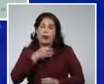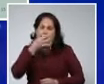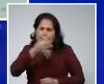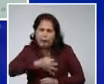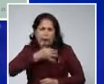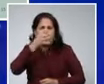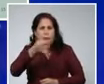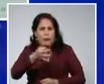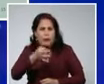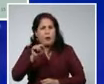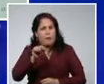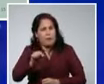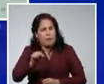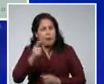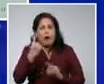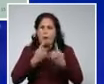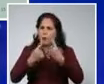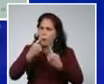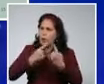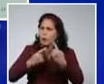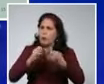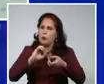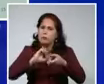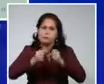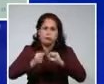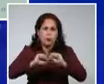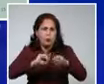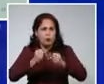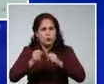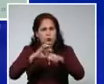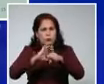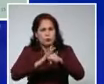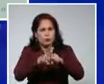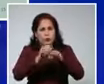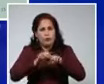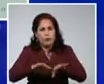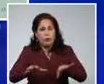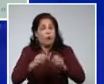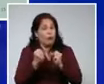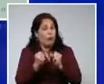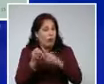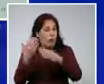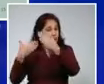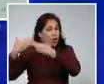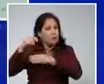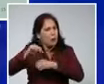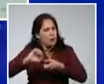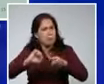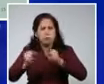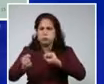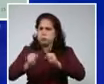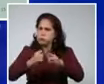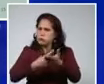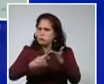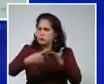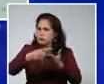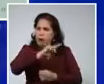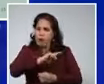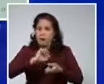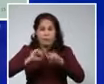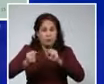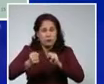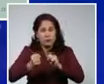ha reportado, han ido controlando la fuerte transmisión que tuvieron en semanas anteriores.